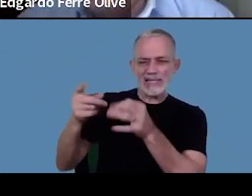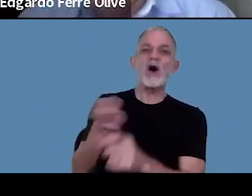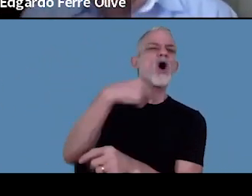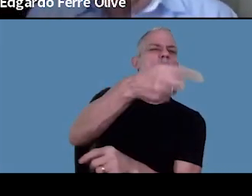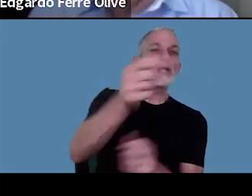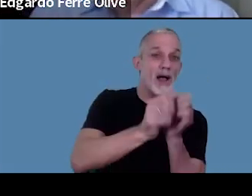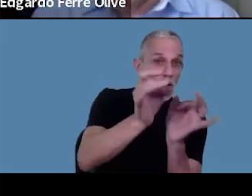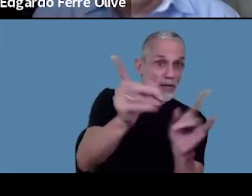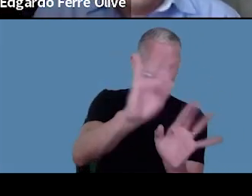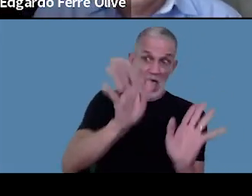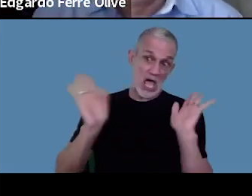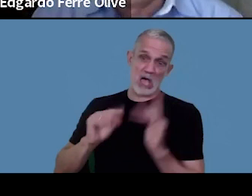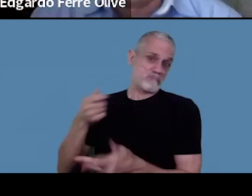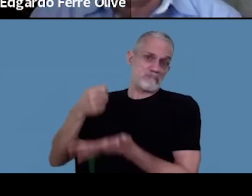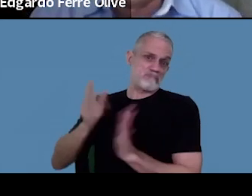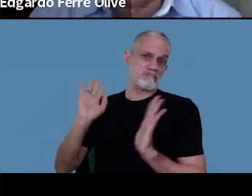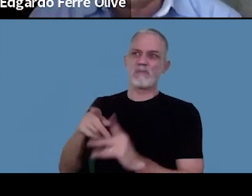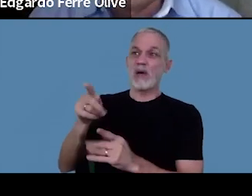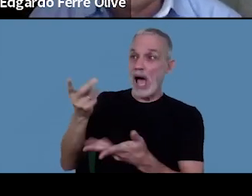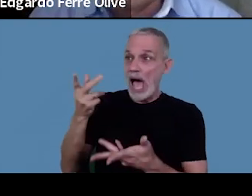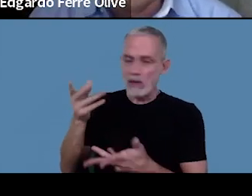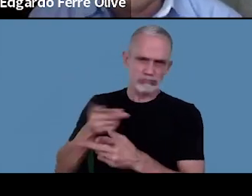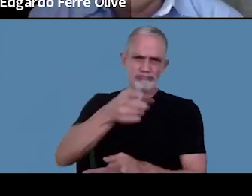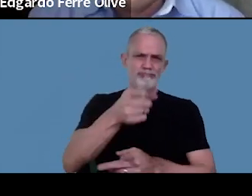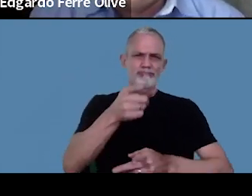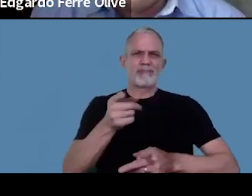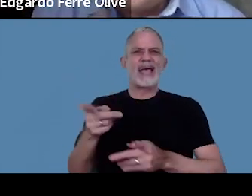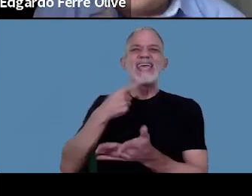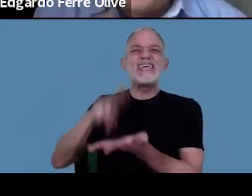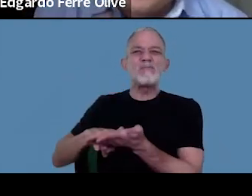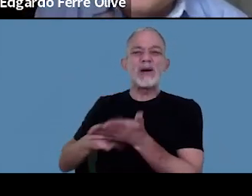contaminen. Por consiguiente, yo a esas que contaminen le voy a dar un tratamiento